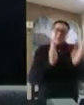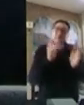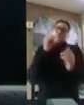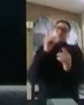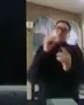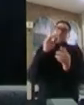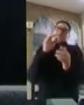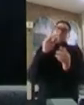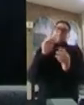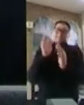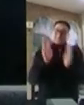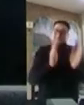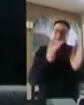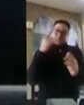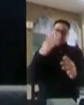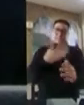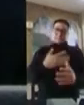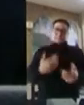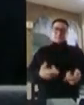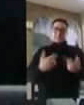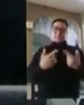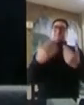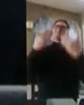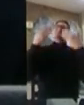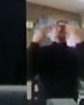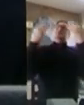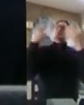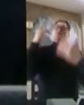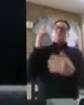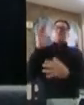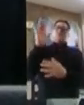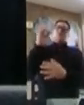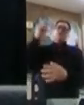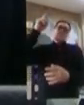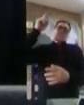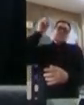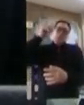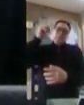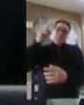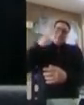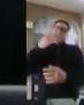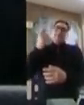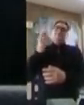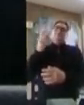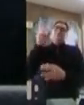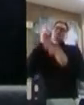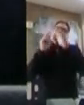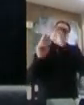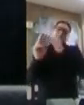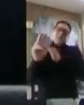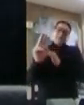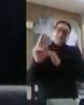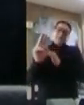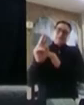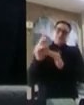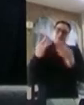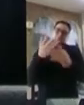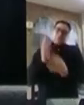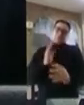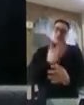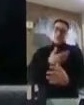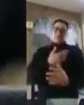tu sabiduría y por tu revelación para nuestras vidas. Amén, amén y